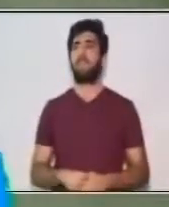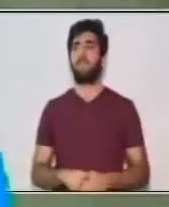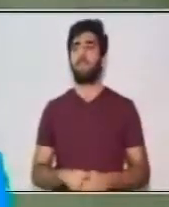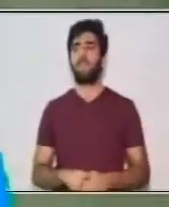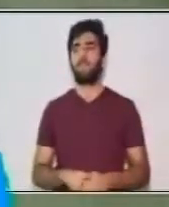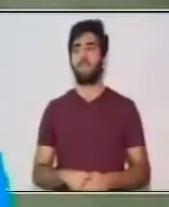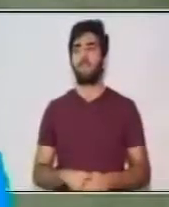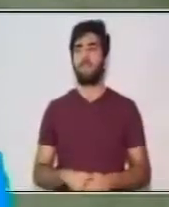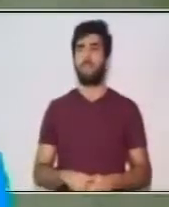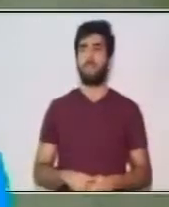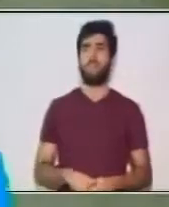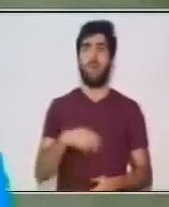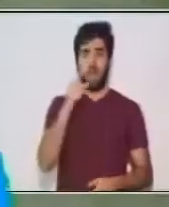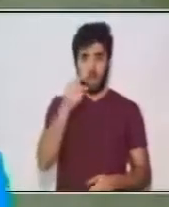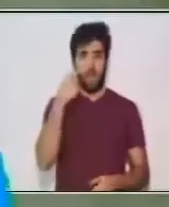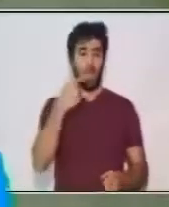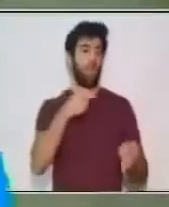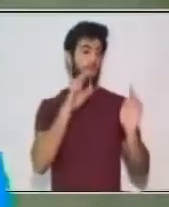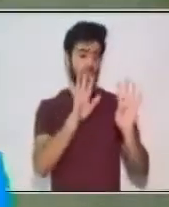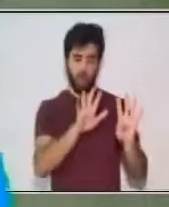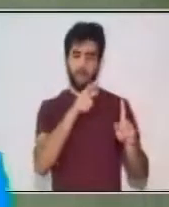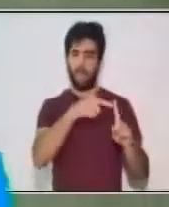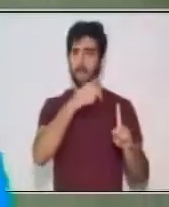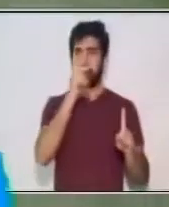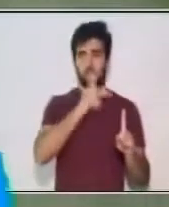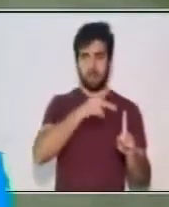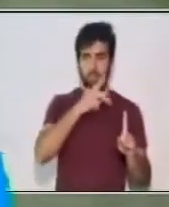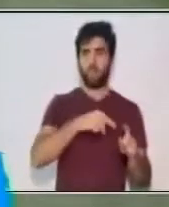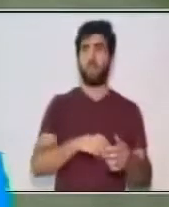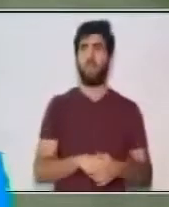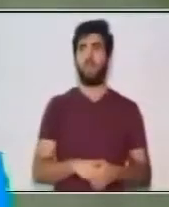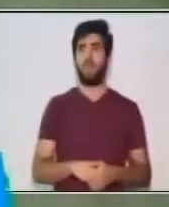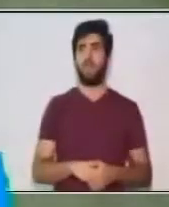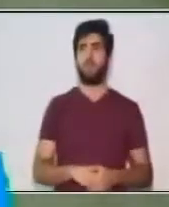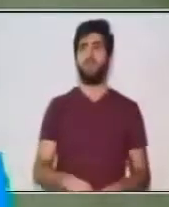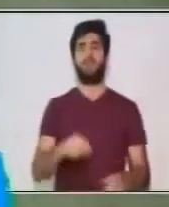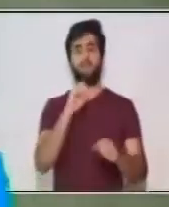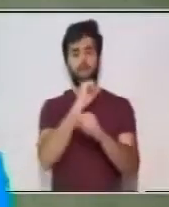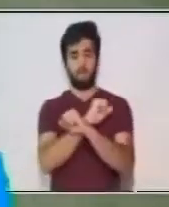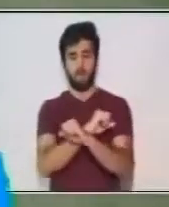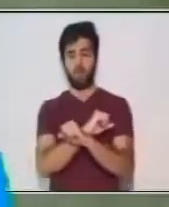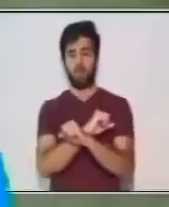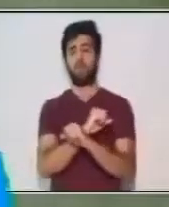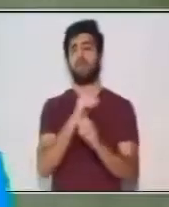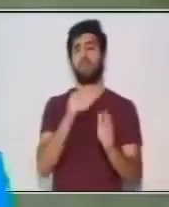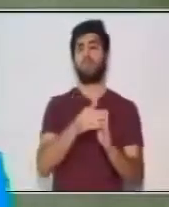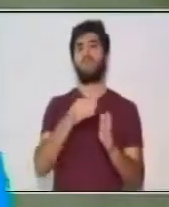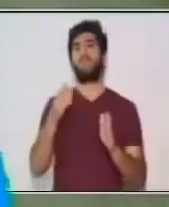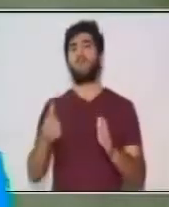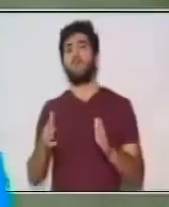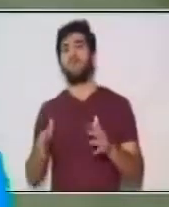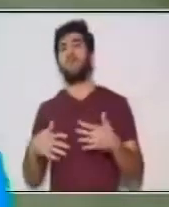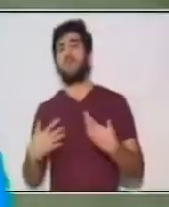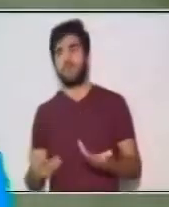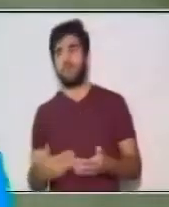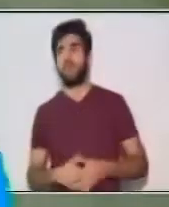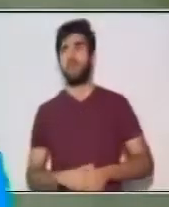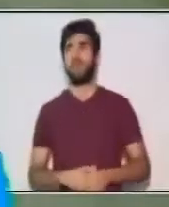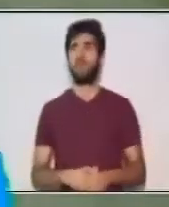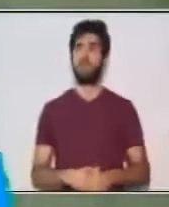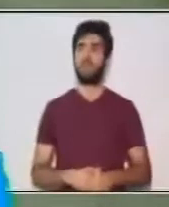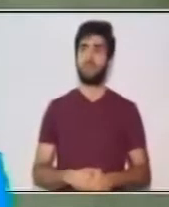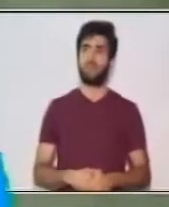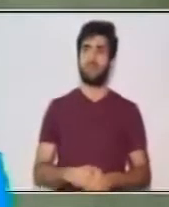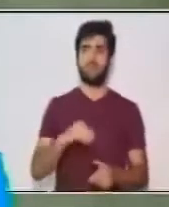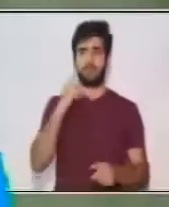Te puedes dar cuenta que el 9 es constante. Muy bien. ¿Cuál sería el número con el cual lo tendríamos que multiplicar? Acá fue